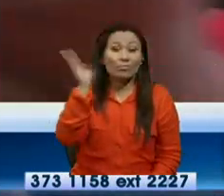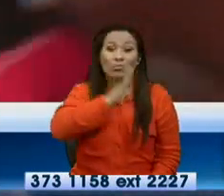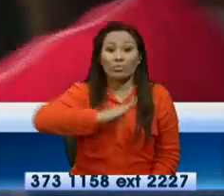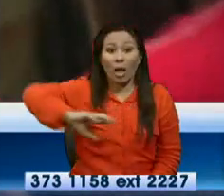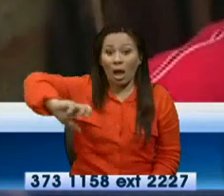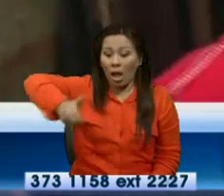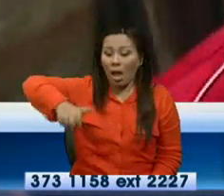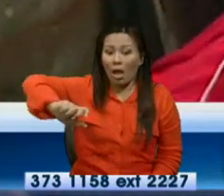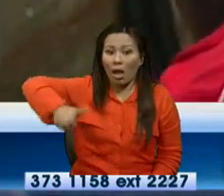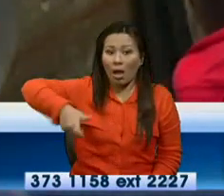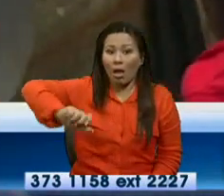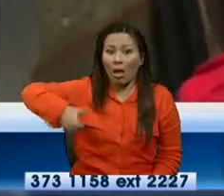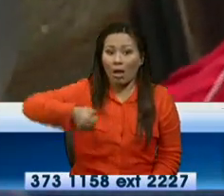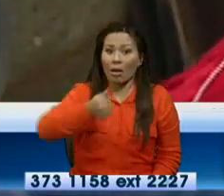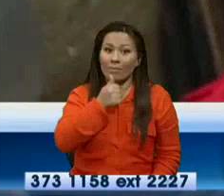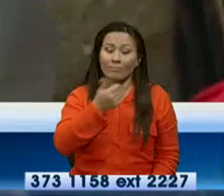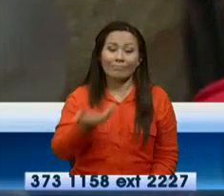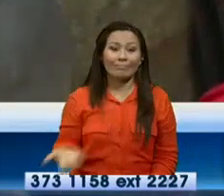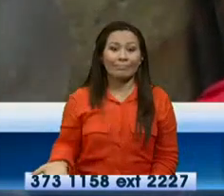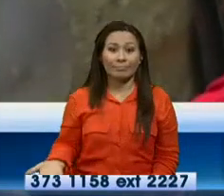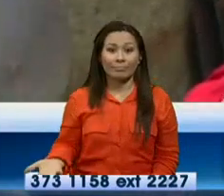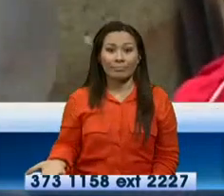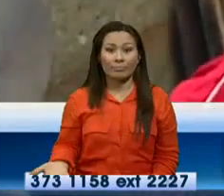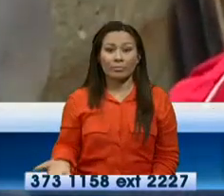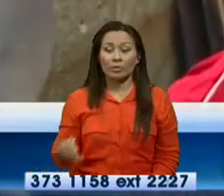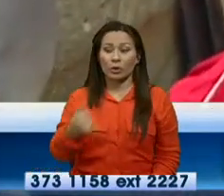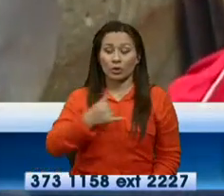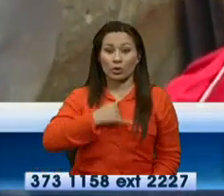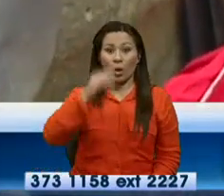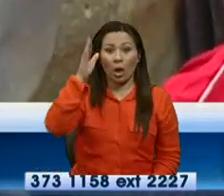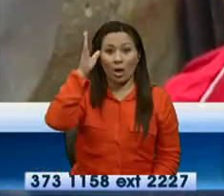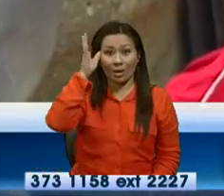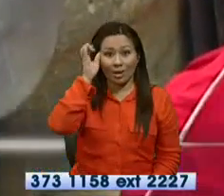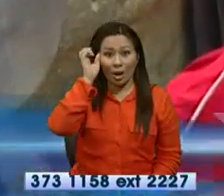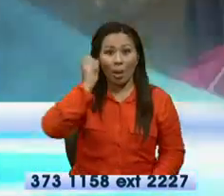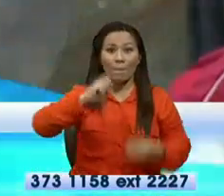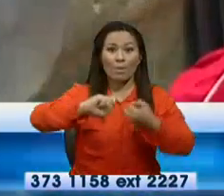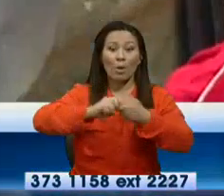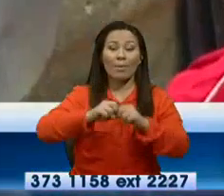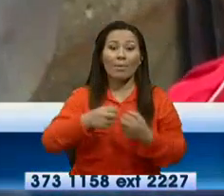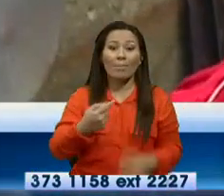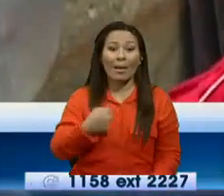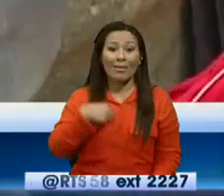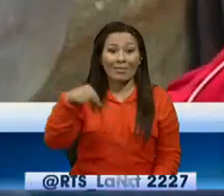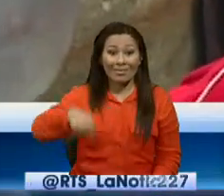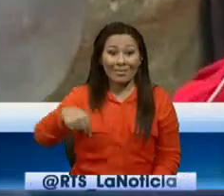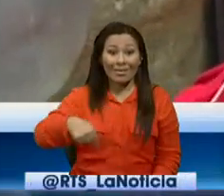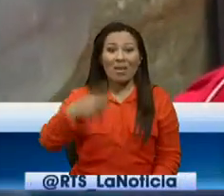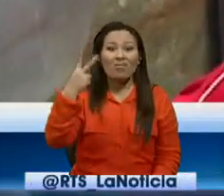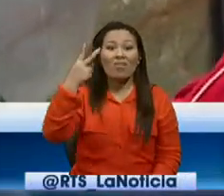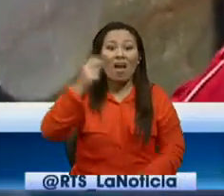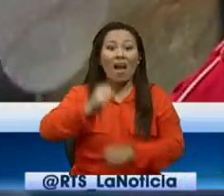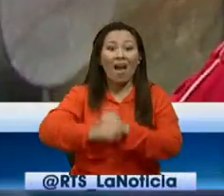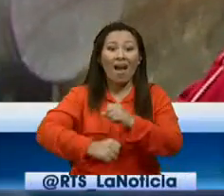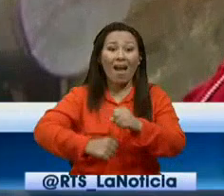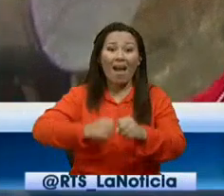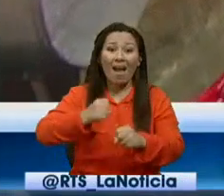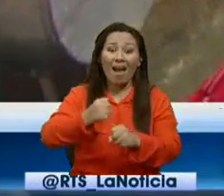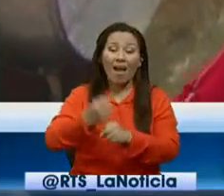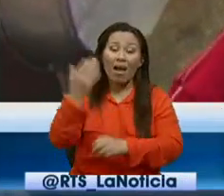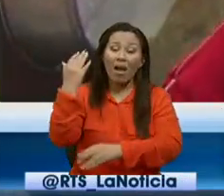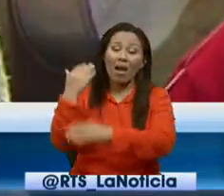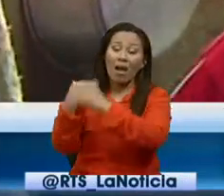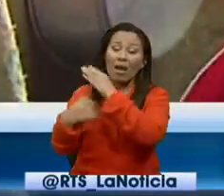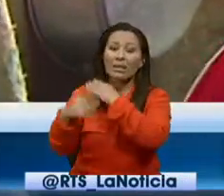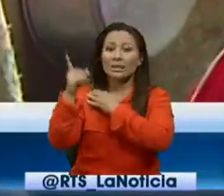ve. ¿Desde cuándo tiene el problema? Yo tengo problemas ya más de 2 años, señor, en este sector. Es bien difícil.